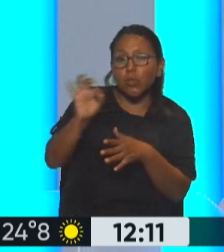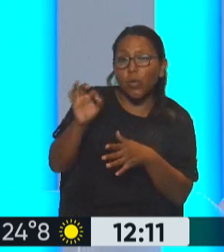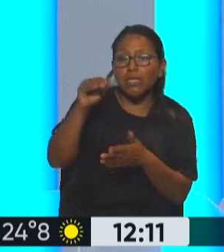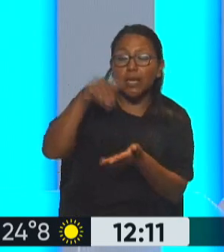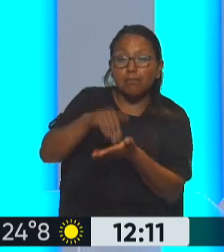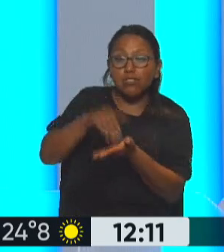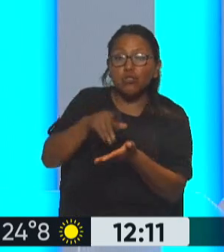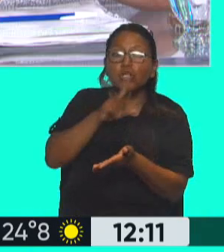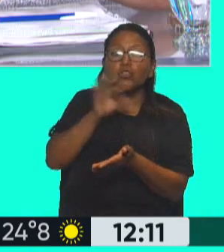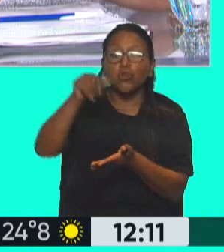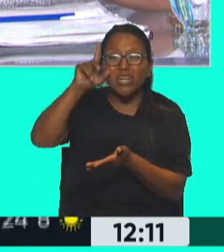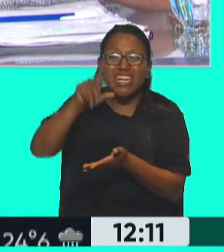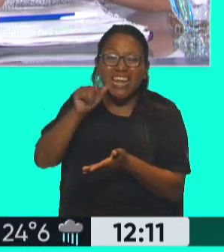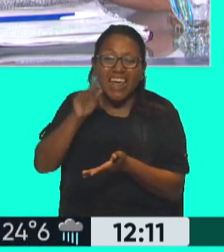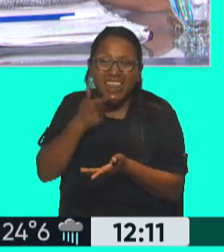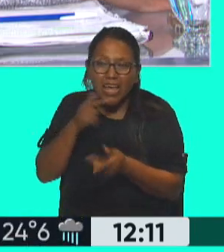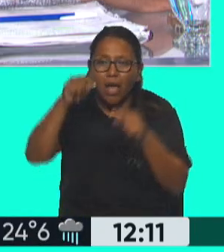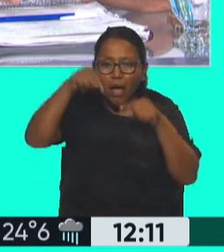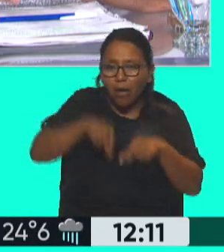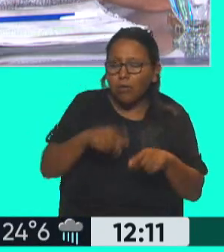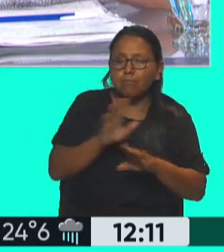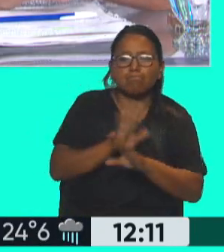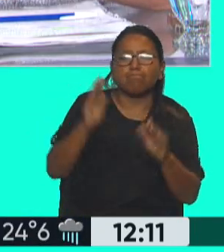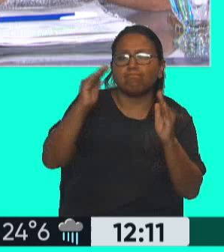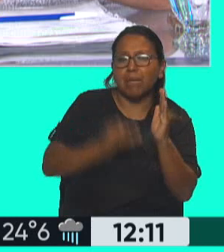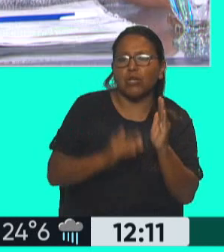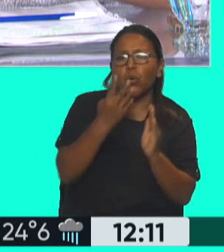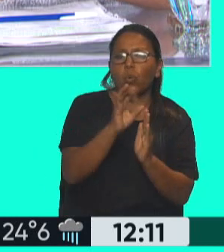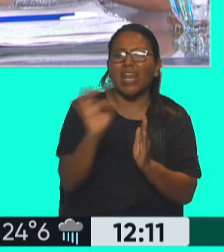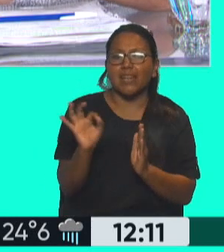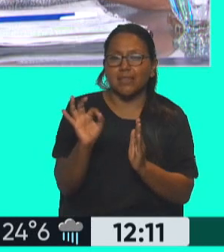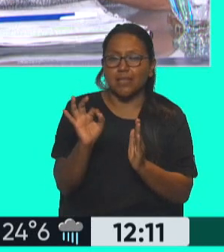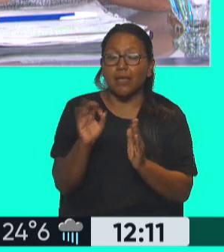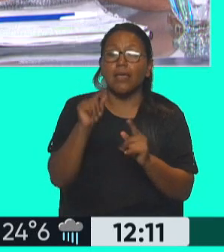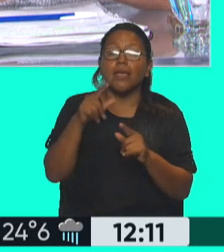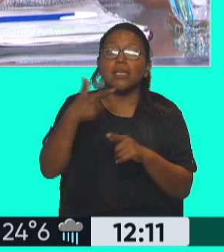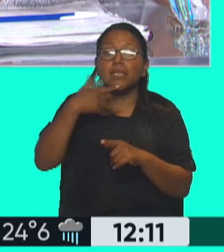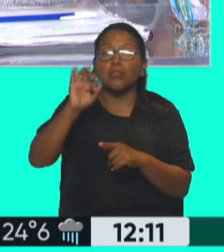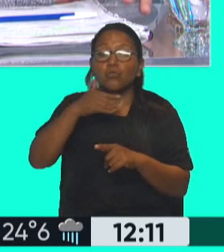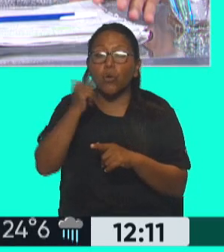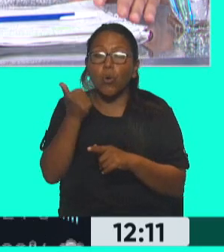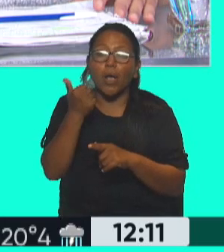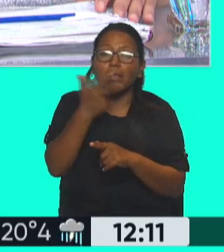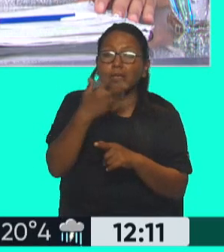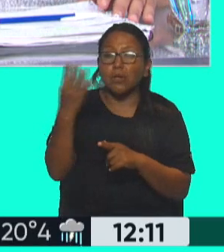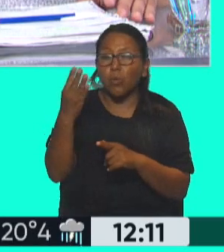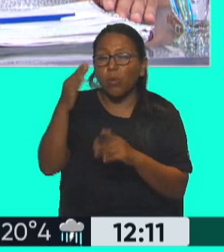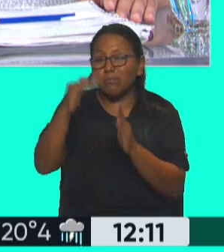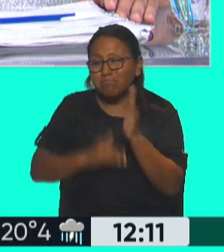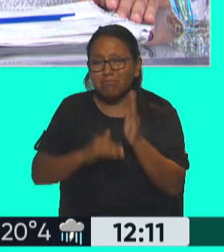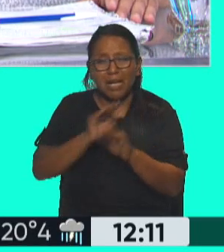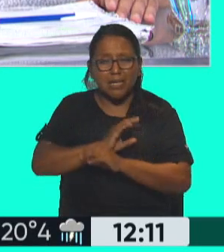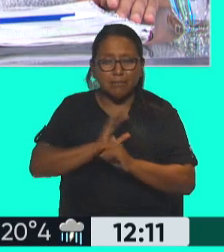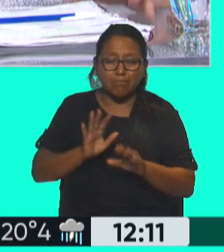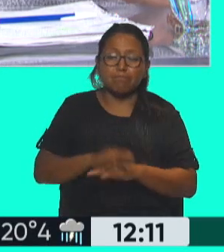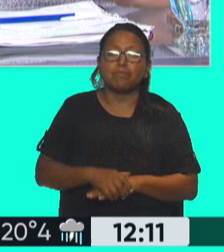de toneladas de maíz, están proyectando 42 millones. Y en la soja una estimación de 34 millones, lo cual también es una baja muy importante.